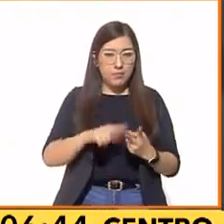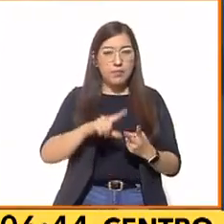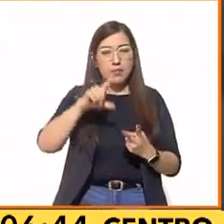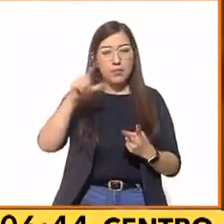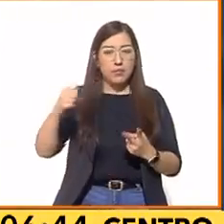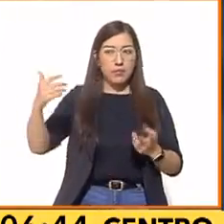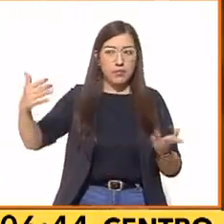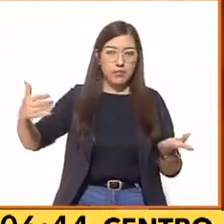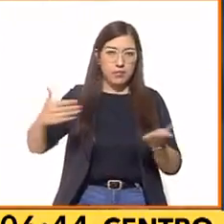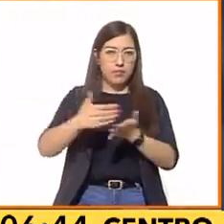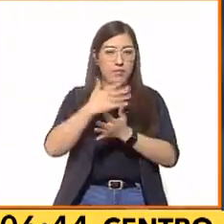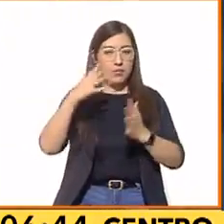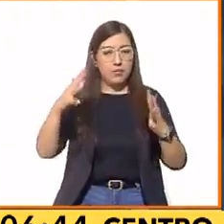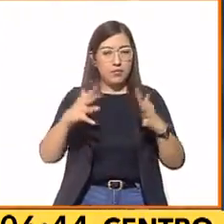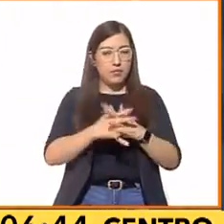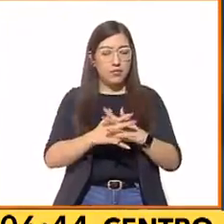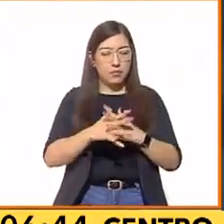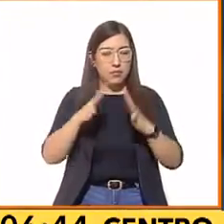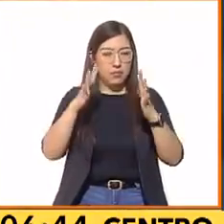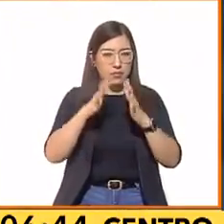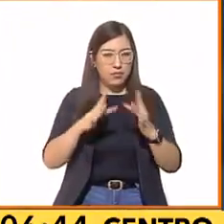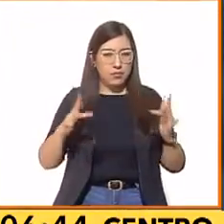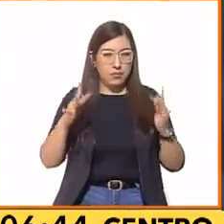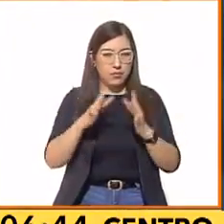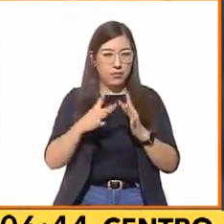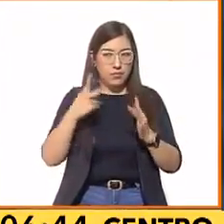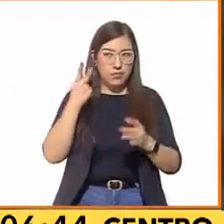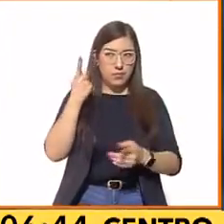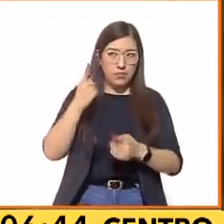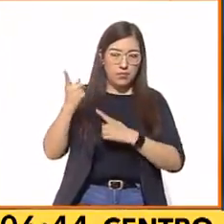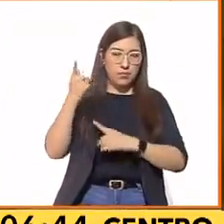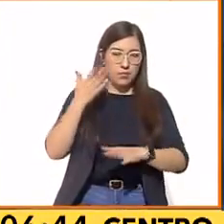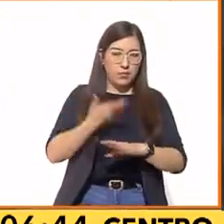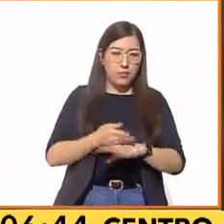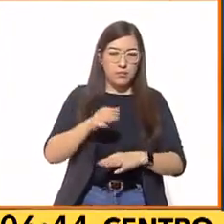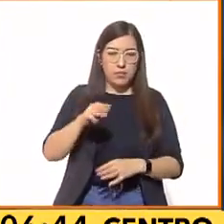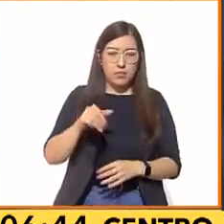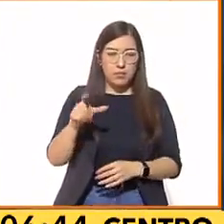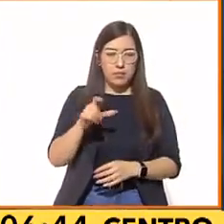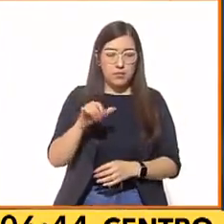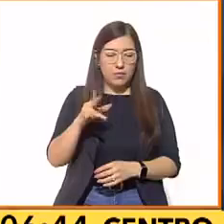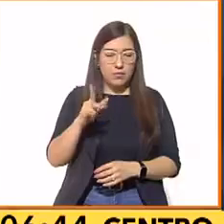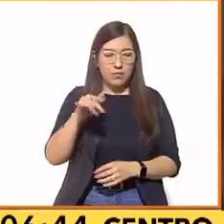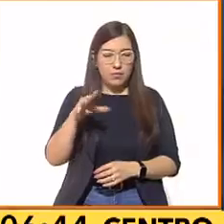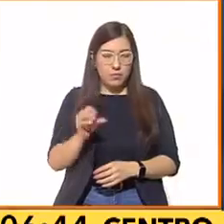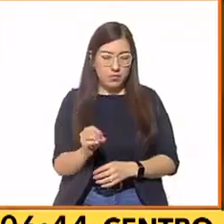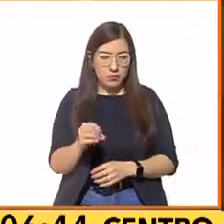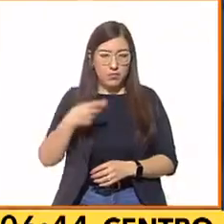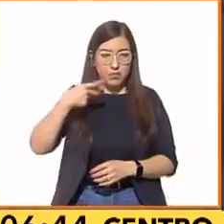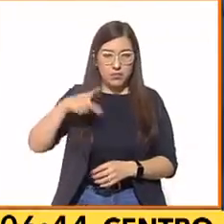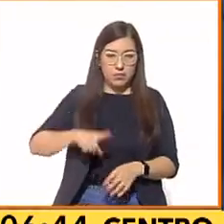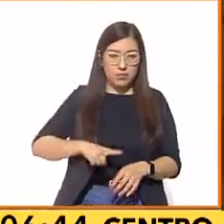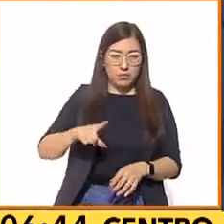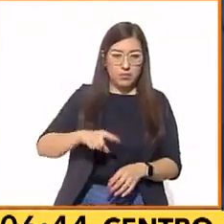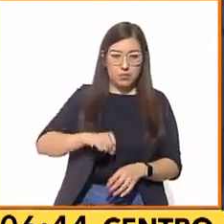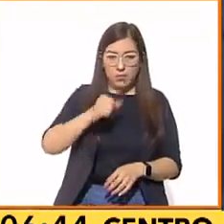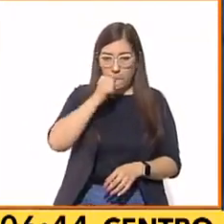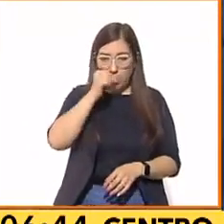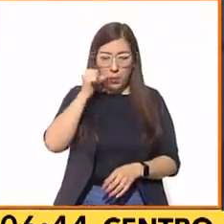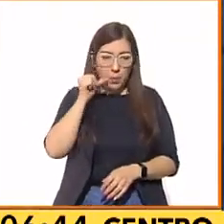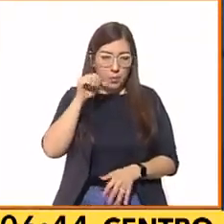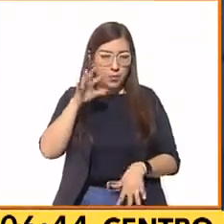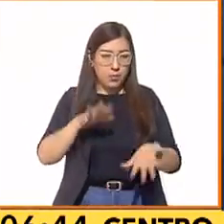francesa y la lucha contra el imperio de Maximiliano. El gobierno de Juárez a veces